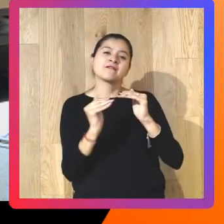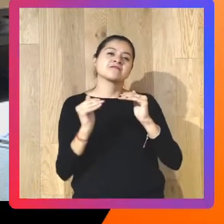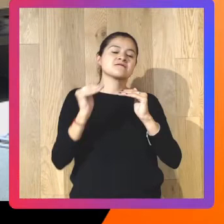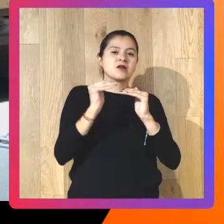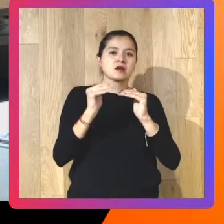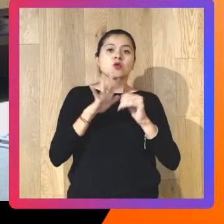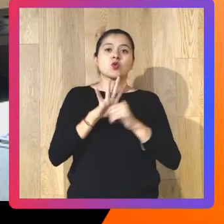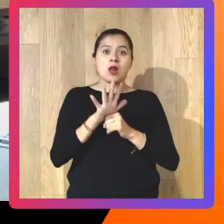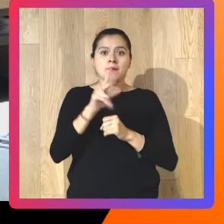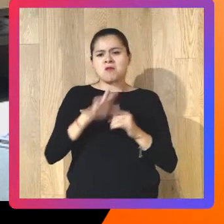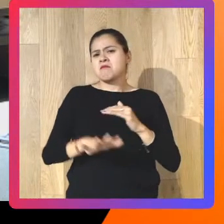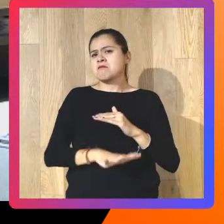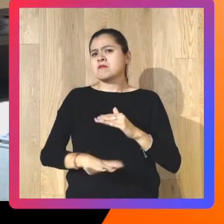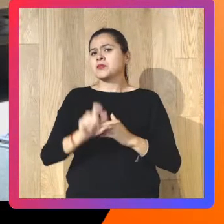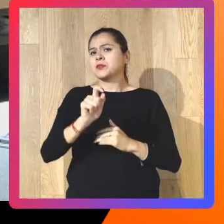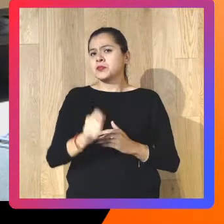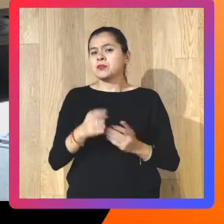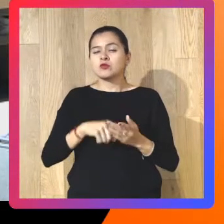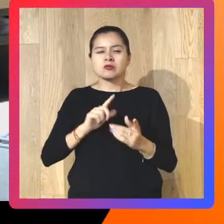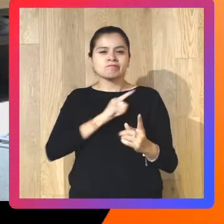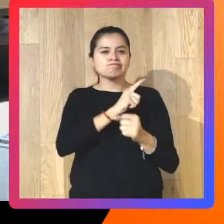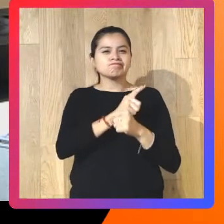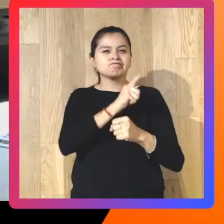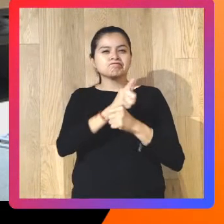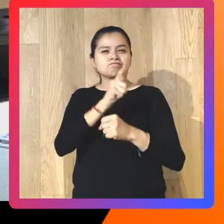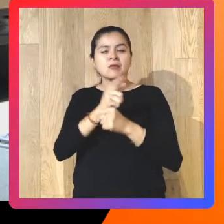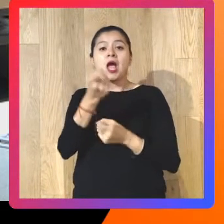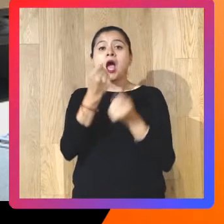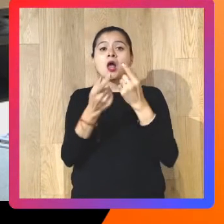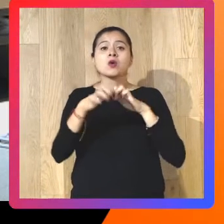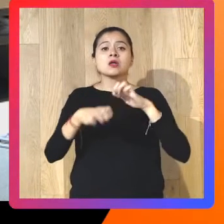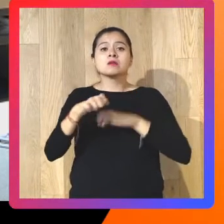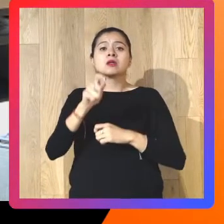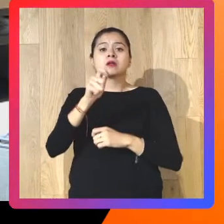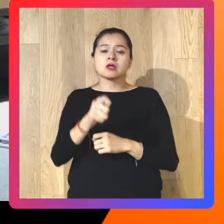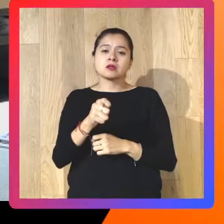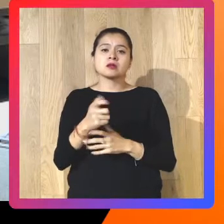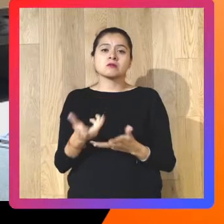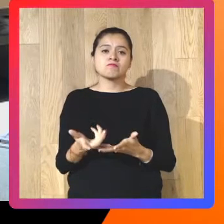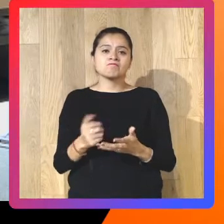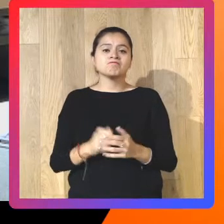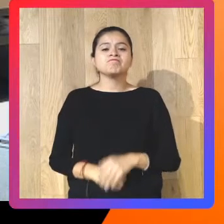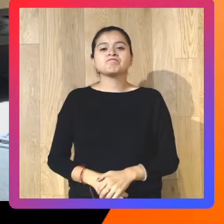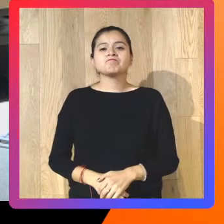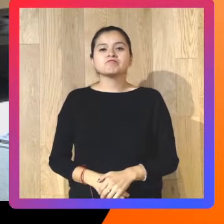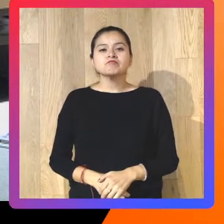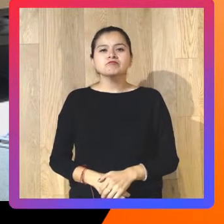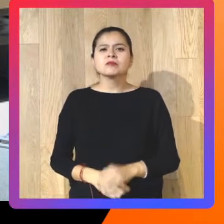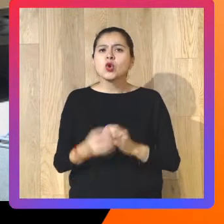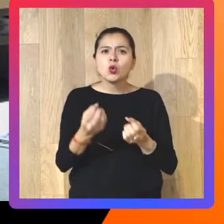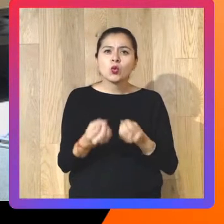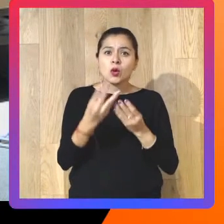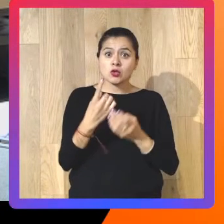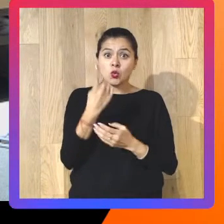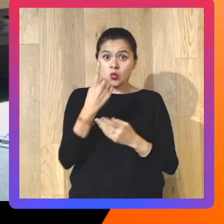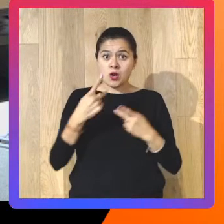Pero básicamente lo que hemos encontrado en algunas empresas que nos han dicho es que ven cuánto es lo que